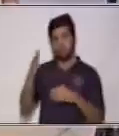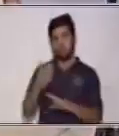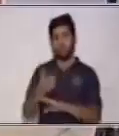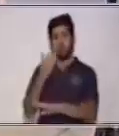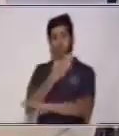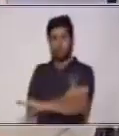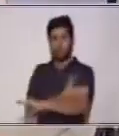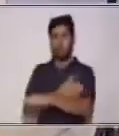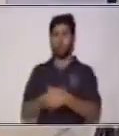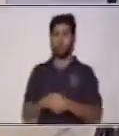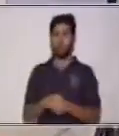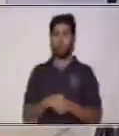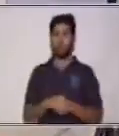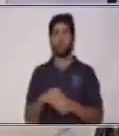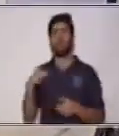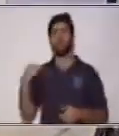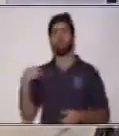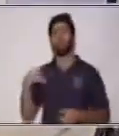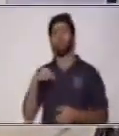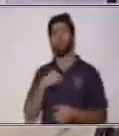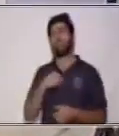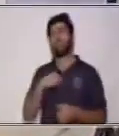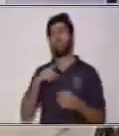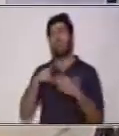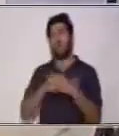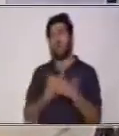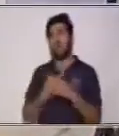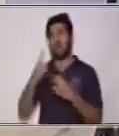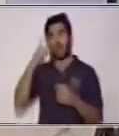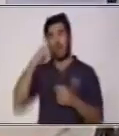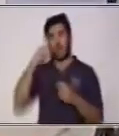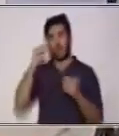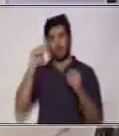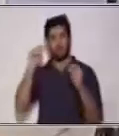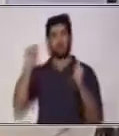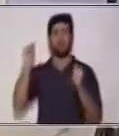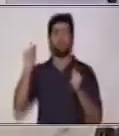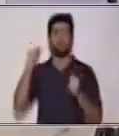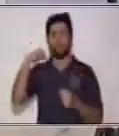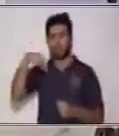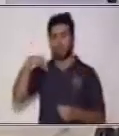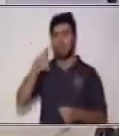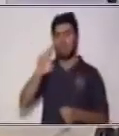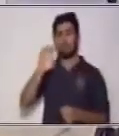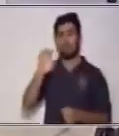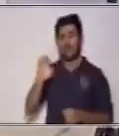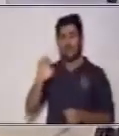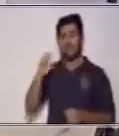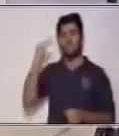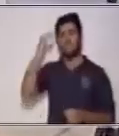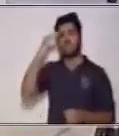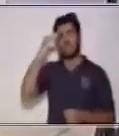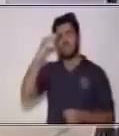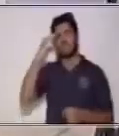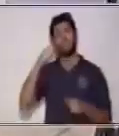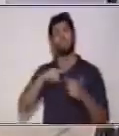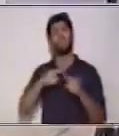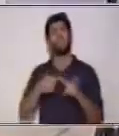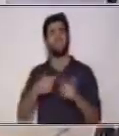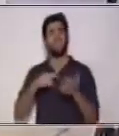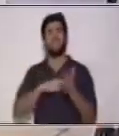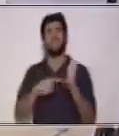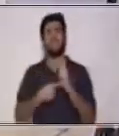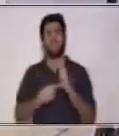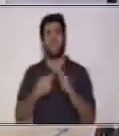tema, vamos a activar presaberes. ¿Qué es eso de presaberes? Muy bien. Cuando